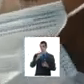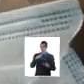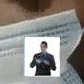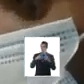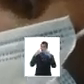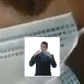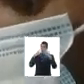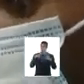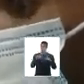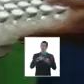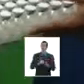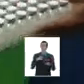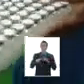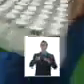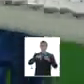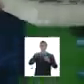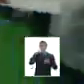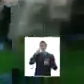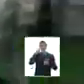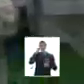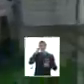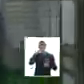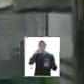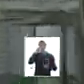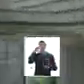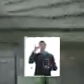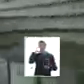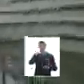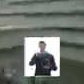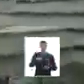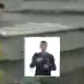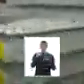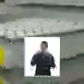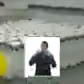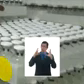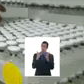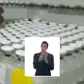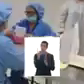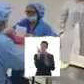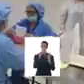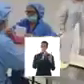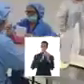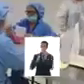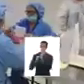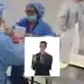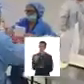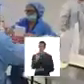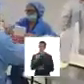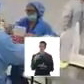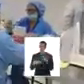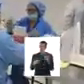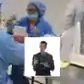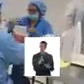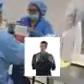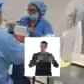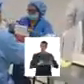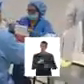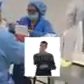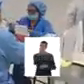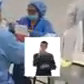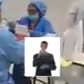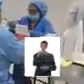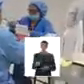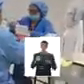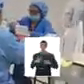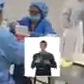requiere tomar, que estuvieron afectados por más de 3 meses. Acaba de arribar la glibenclamida, que es un producto que ha estado